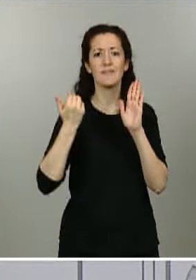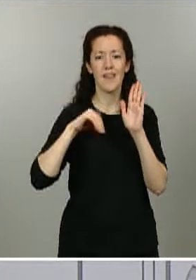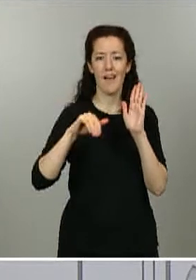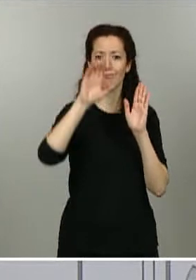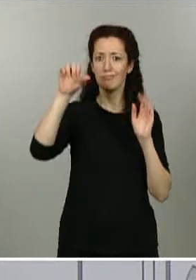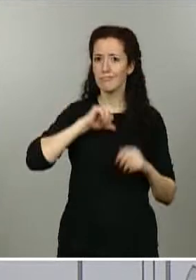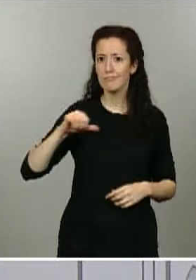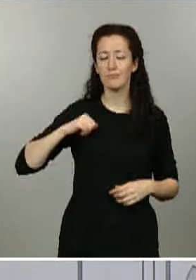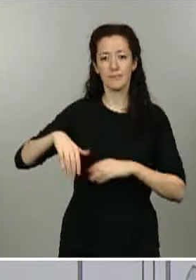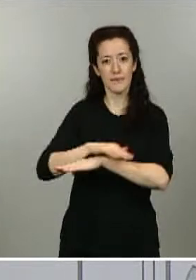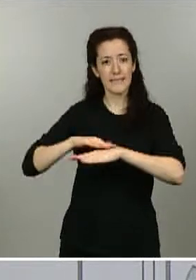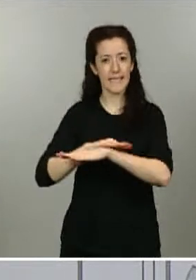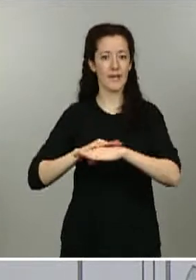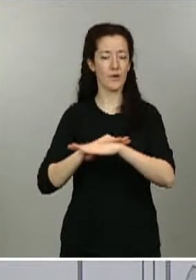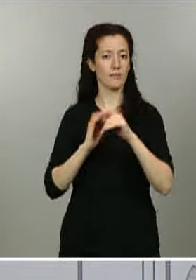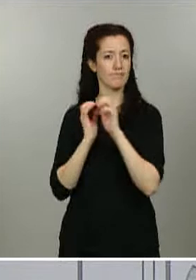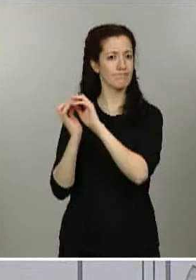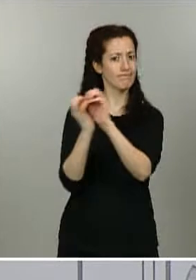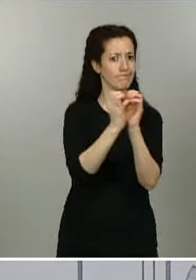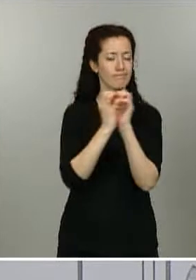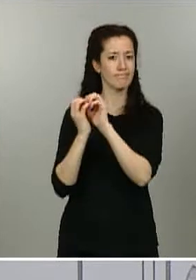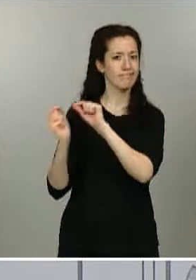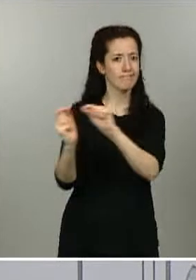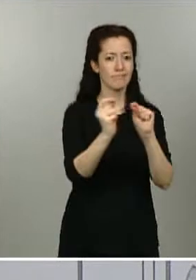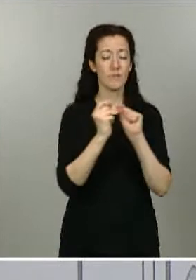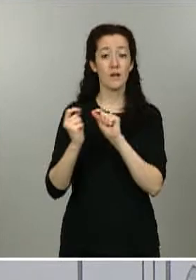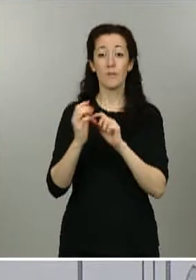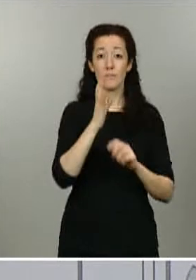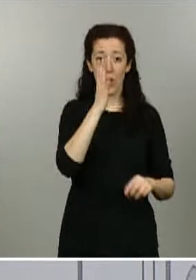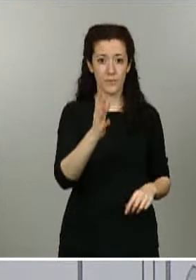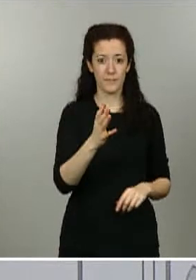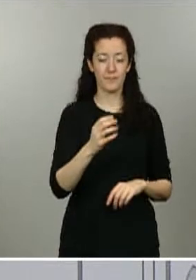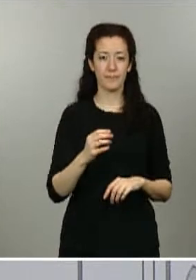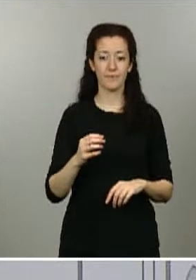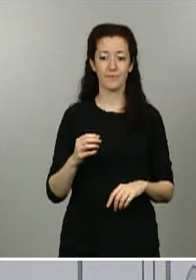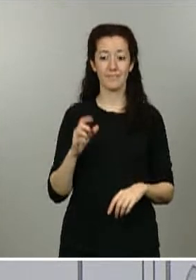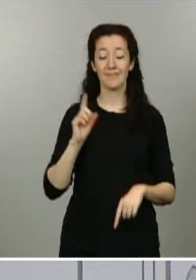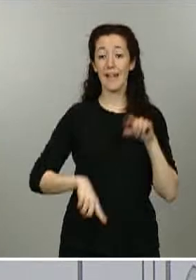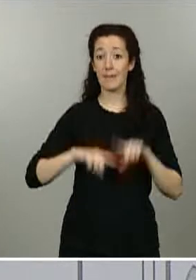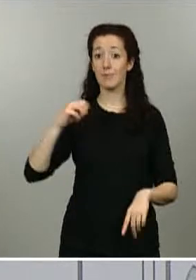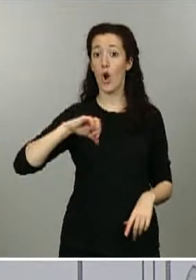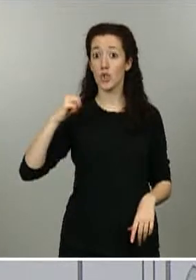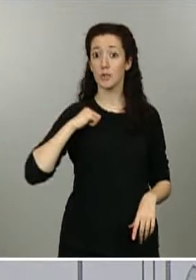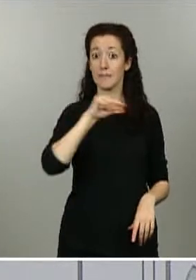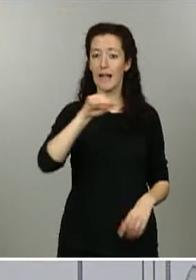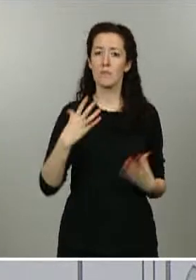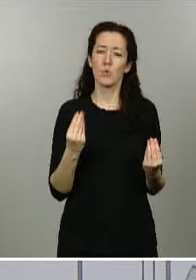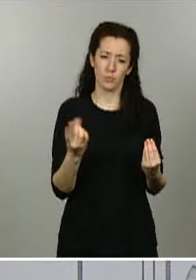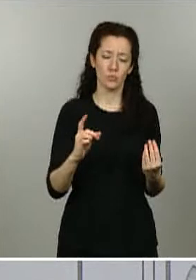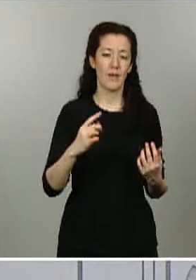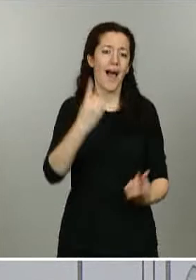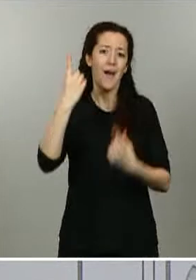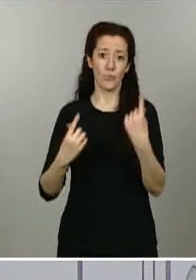Ministerio, debido a que en algunos hospitales, no muchos, pero en algunos hospitales sí que parecía que